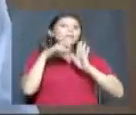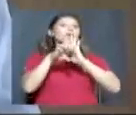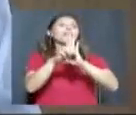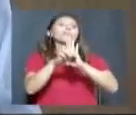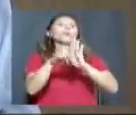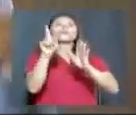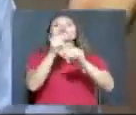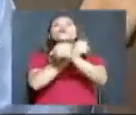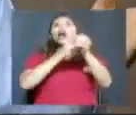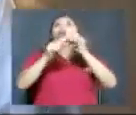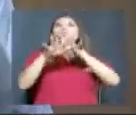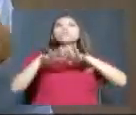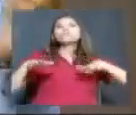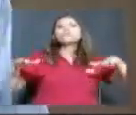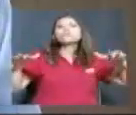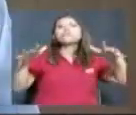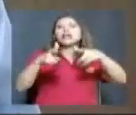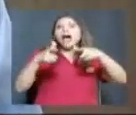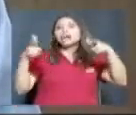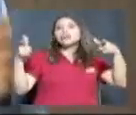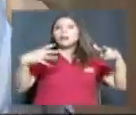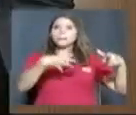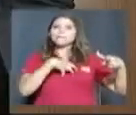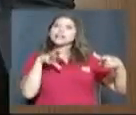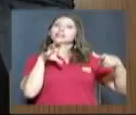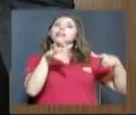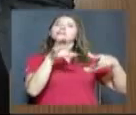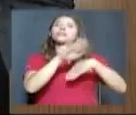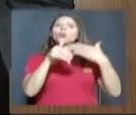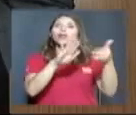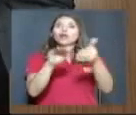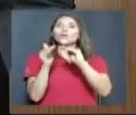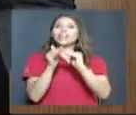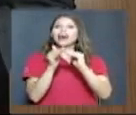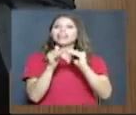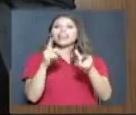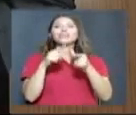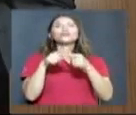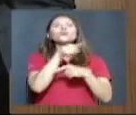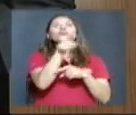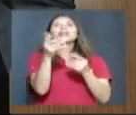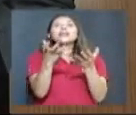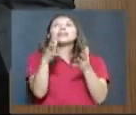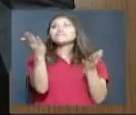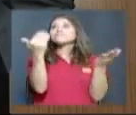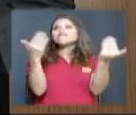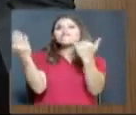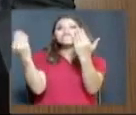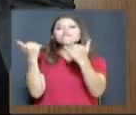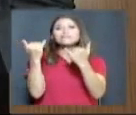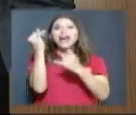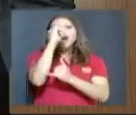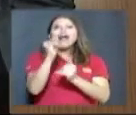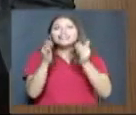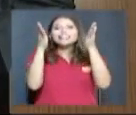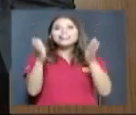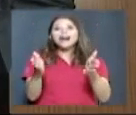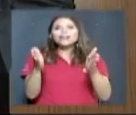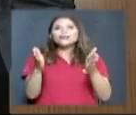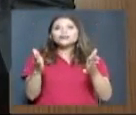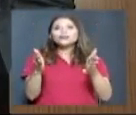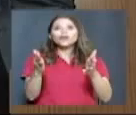comunal. Y usted quiere llegar y meter artesanos de la comunidad, ¿verdad? Pero para poder distribuirlos tiene que poner un campito para cada